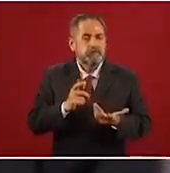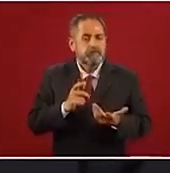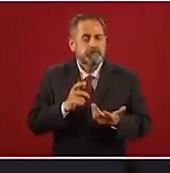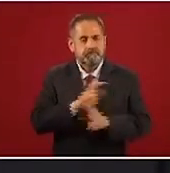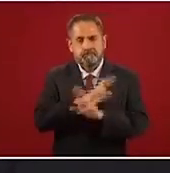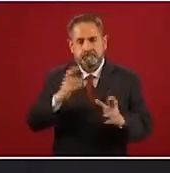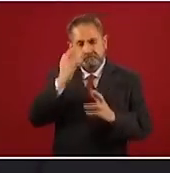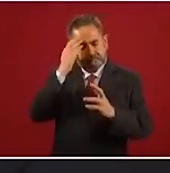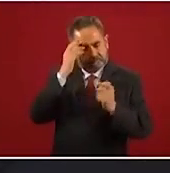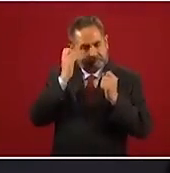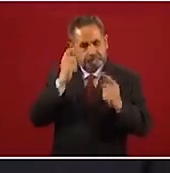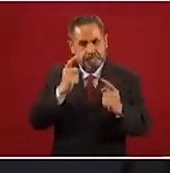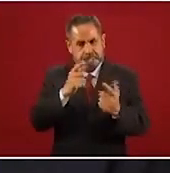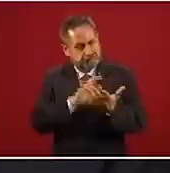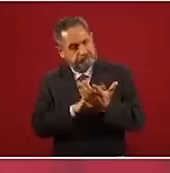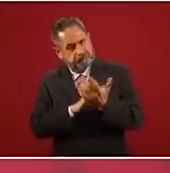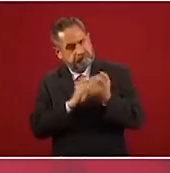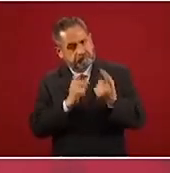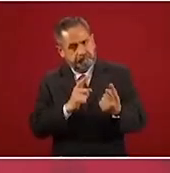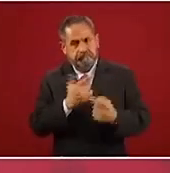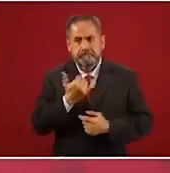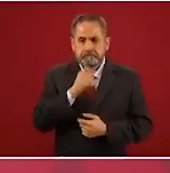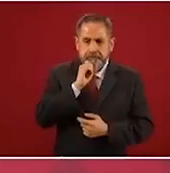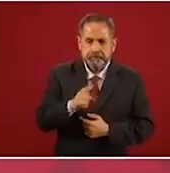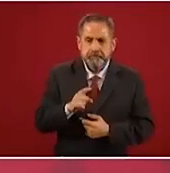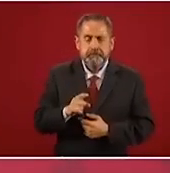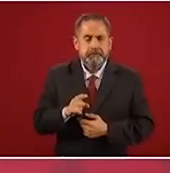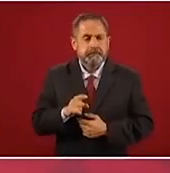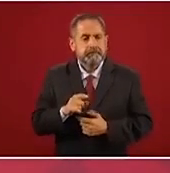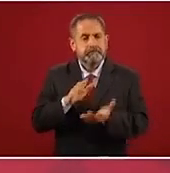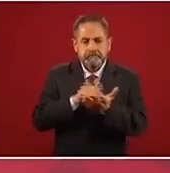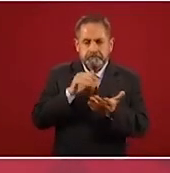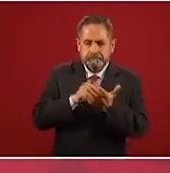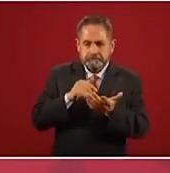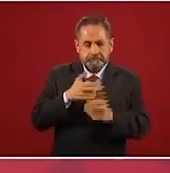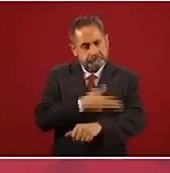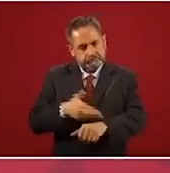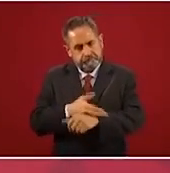ser reconocidos y regularizar su situación